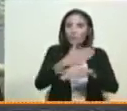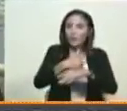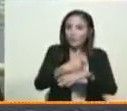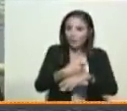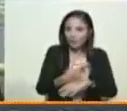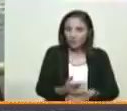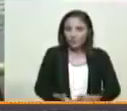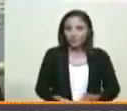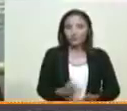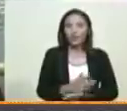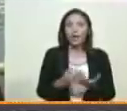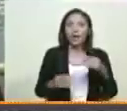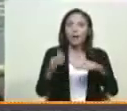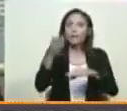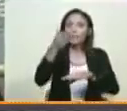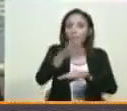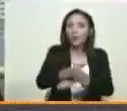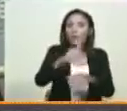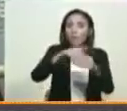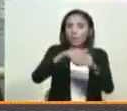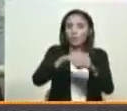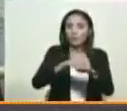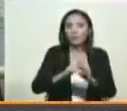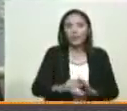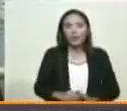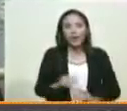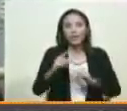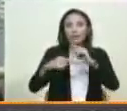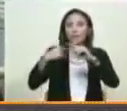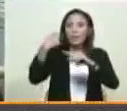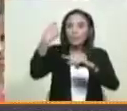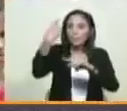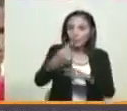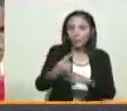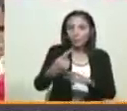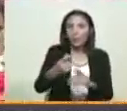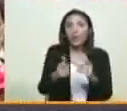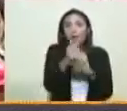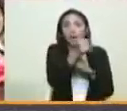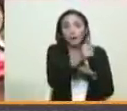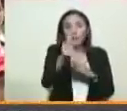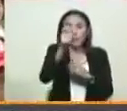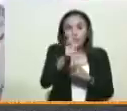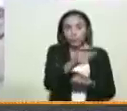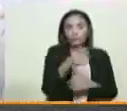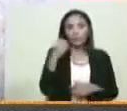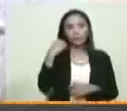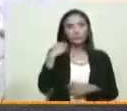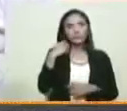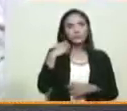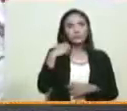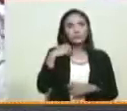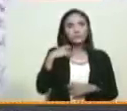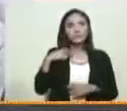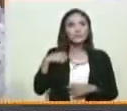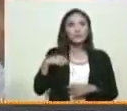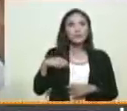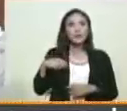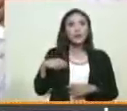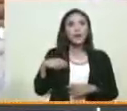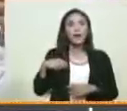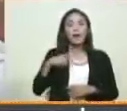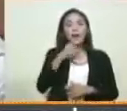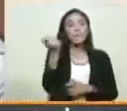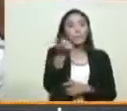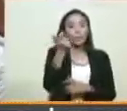del 20 de mayo y luego cada carnetizado Dante, Marleni, busca un